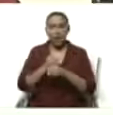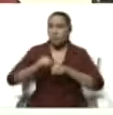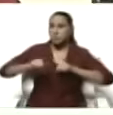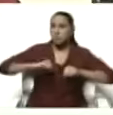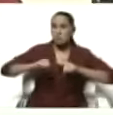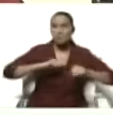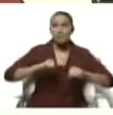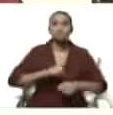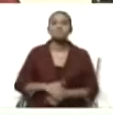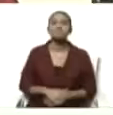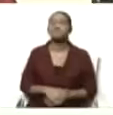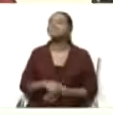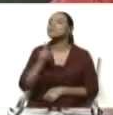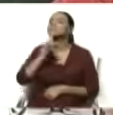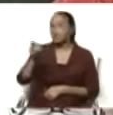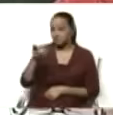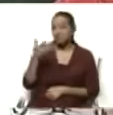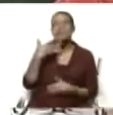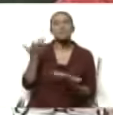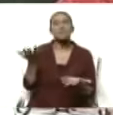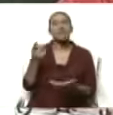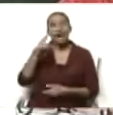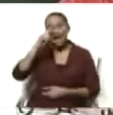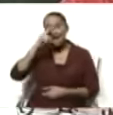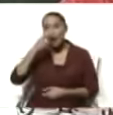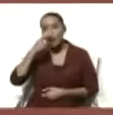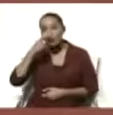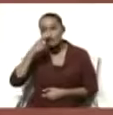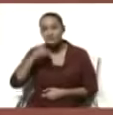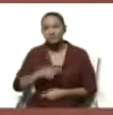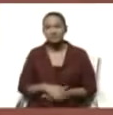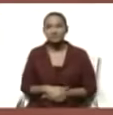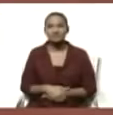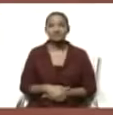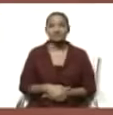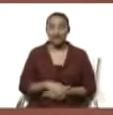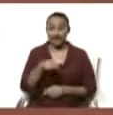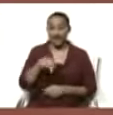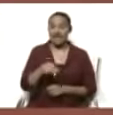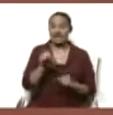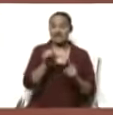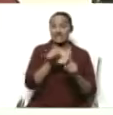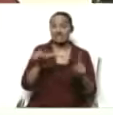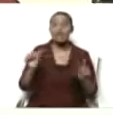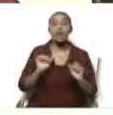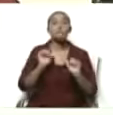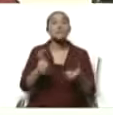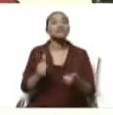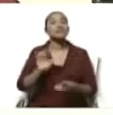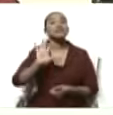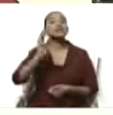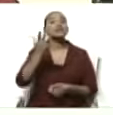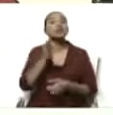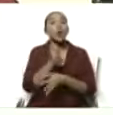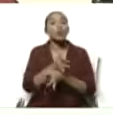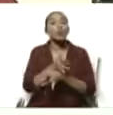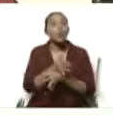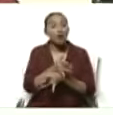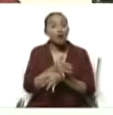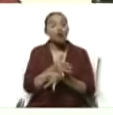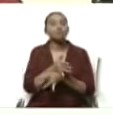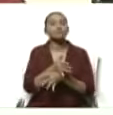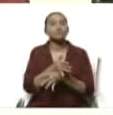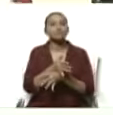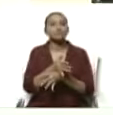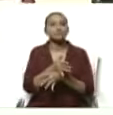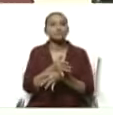dice que estuvo bueno esta semana comienzan los juegos quintos juegos de de los br enan Rusia